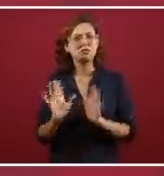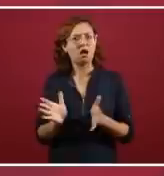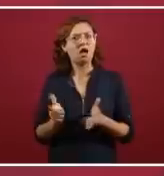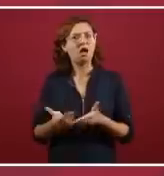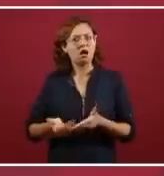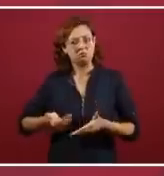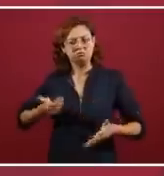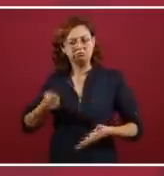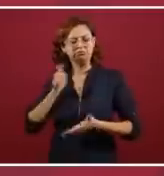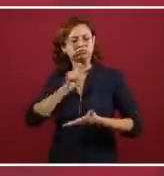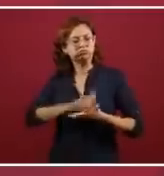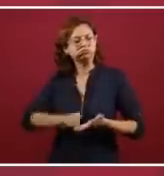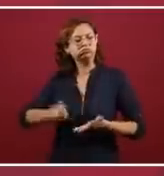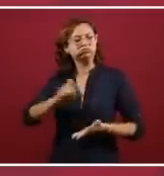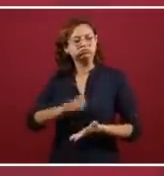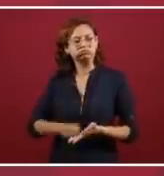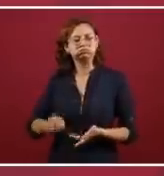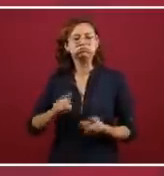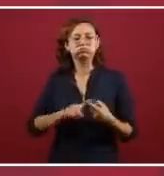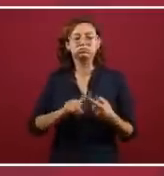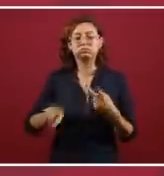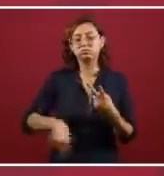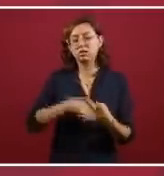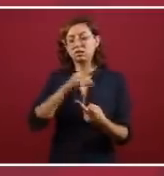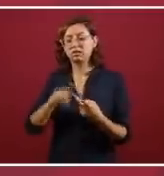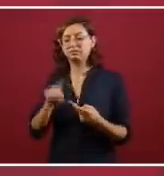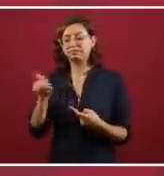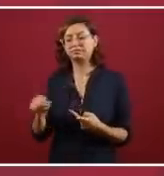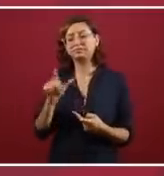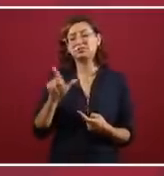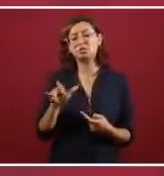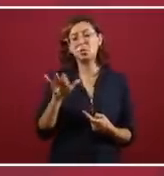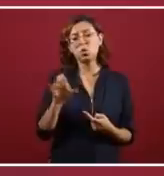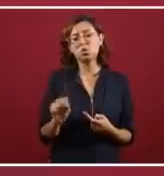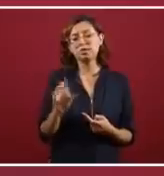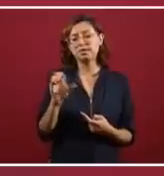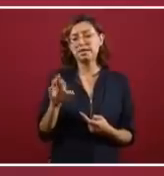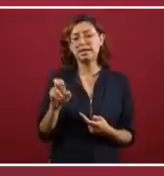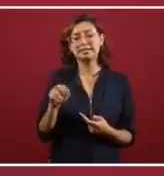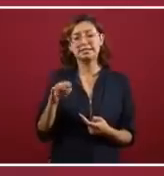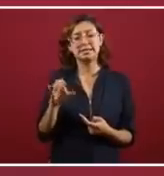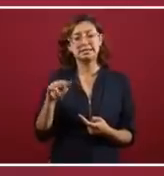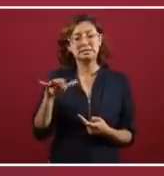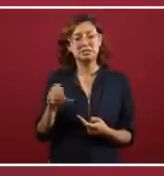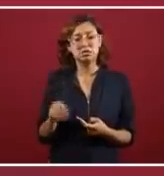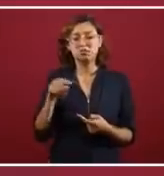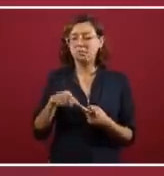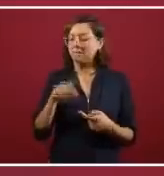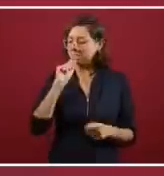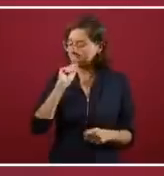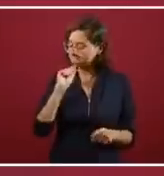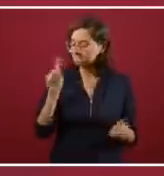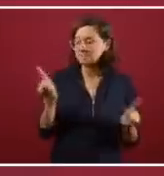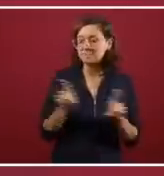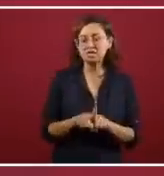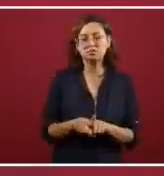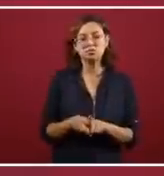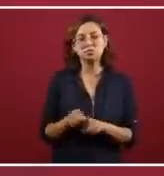en el caso de Luis Crescencio Sandoval, lo mismo, la